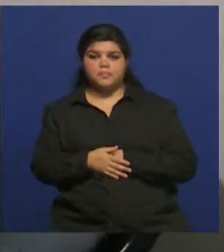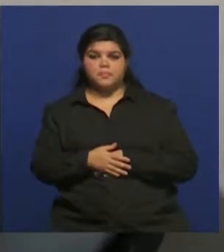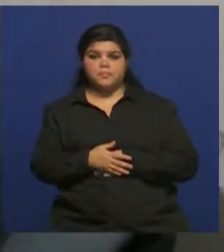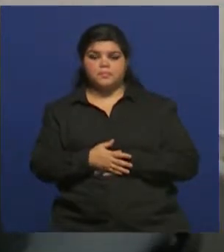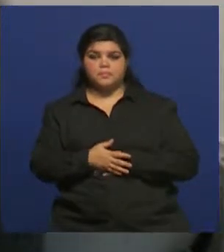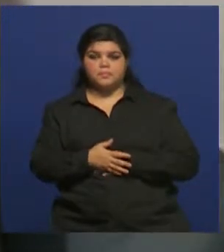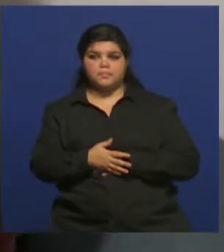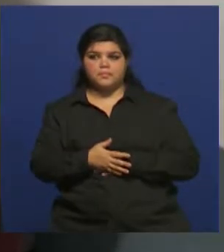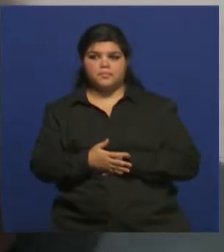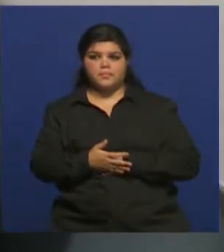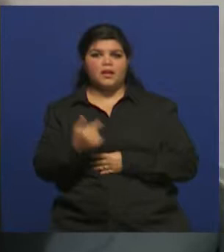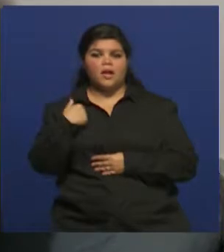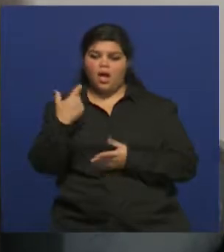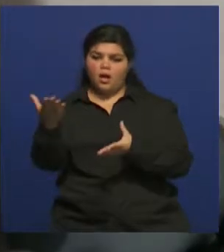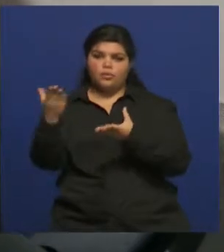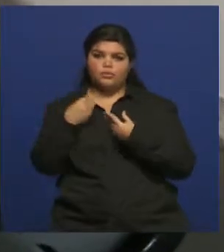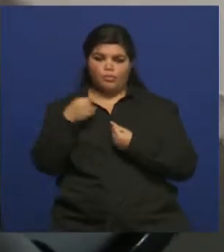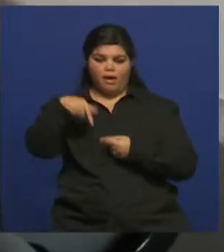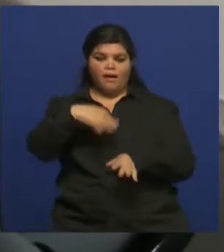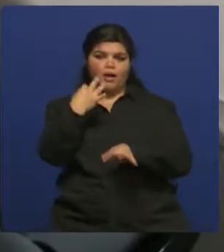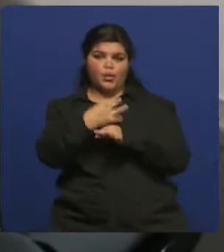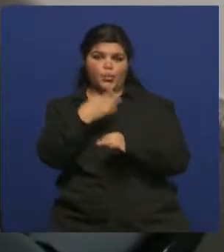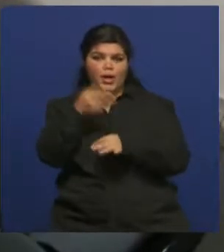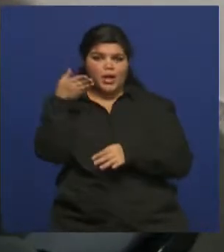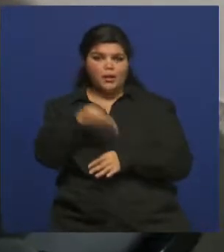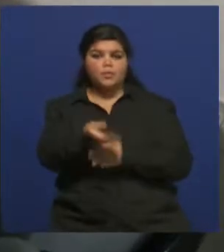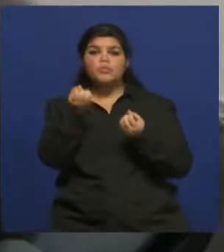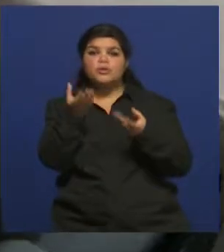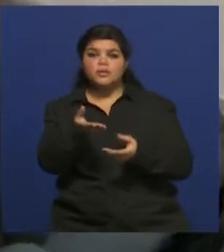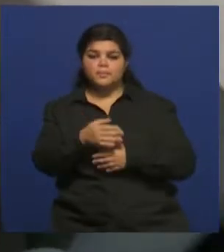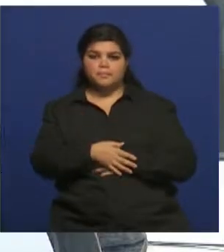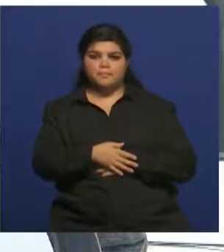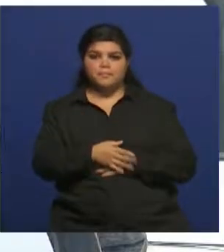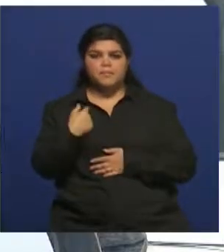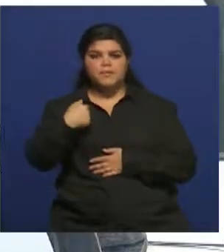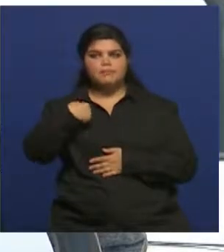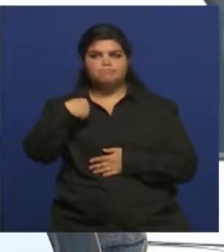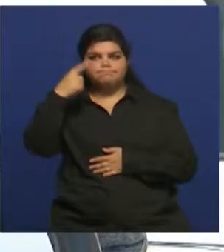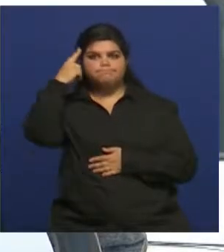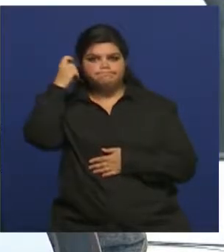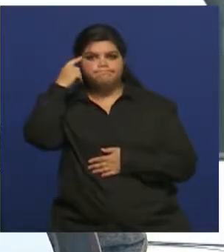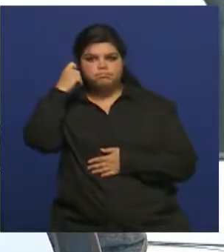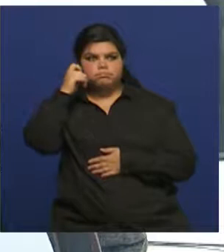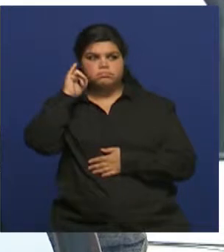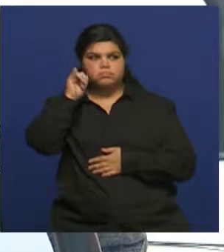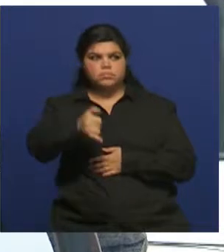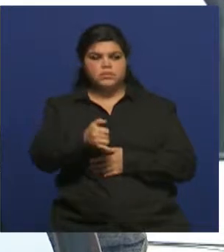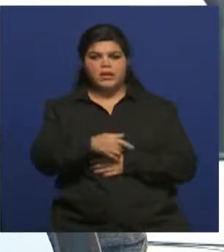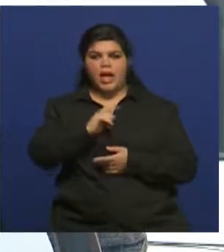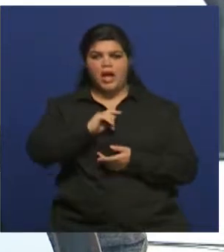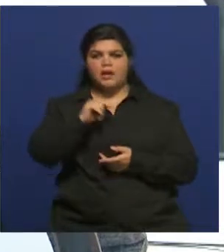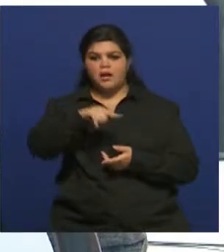A mí me ha servido mucho venir a esta escuela porque me ha enseñado mucho a la transición del año, o sea, de